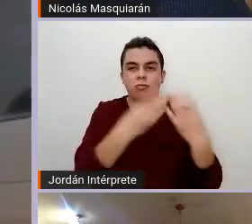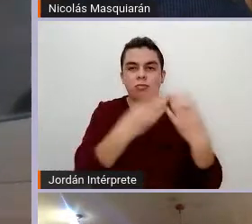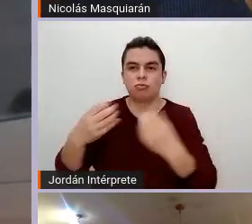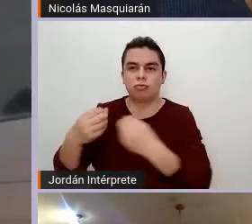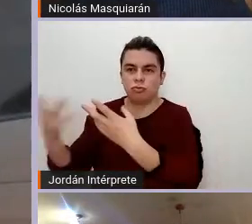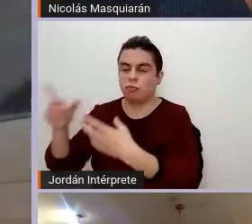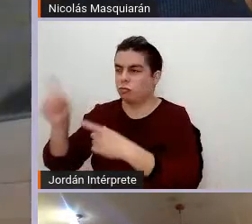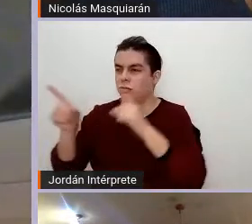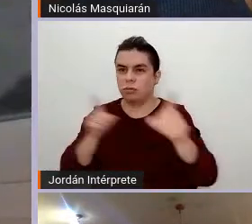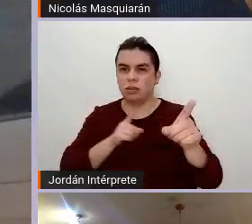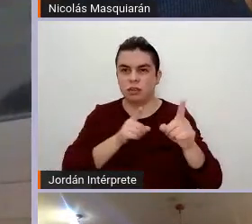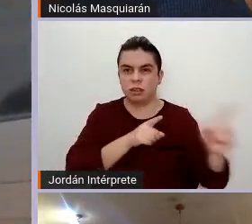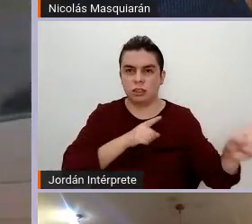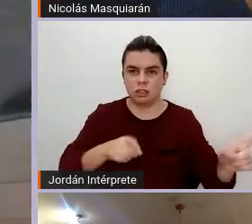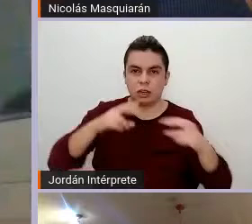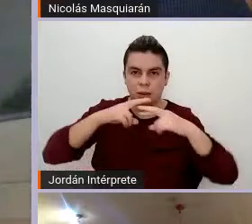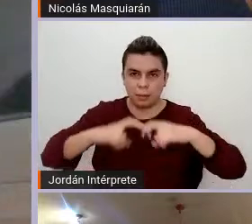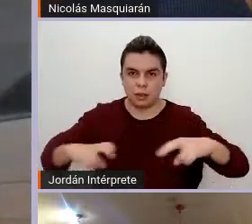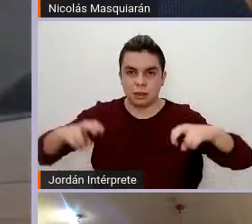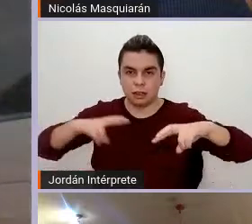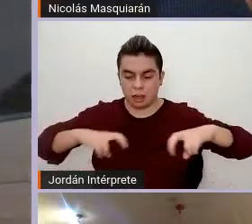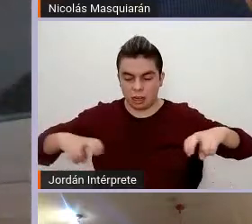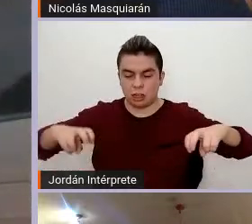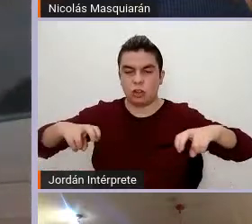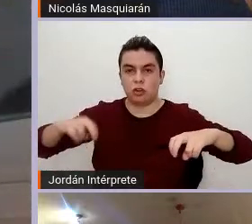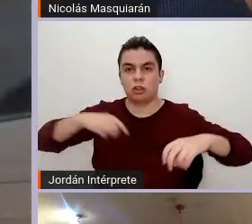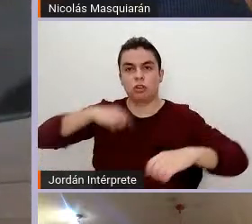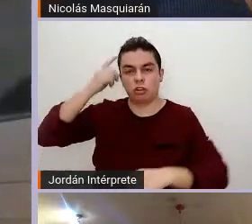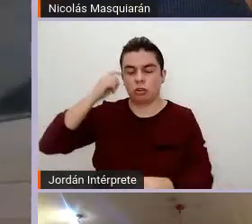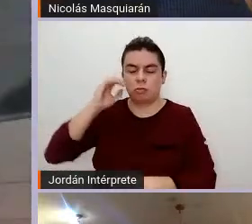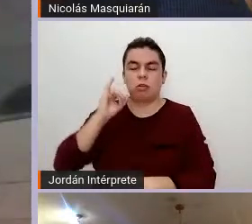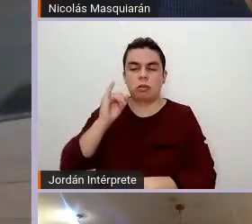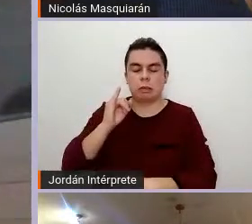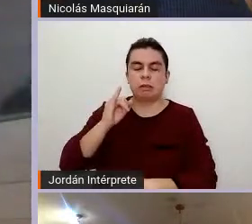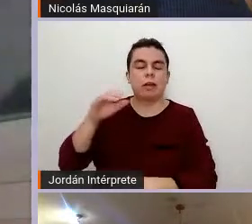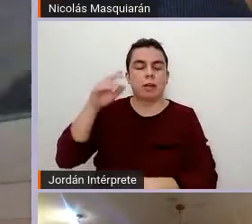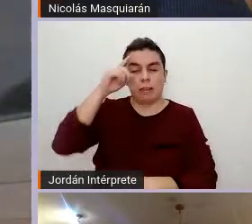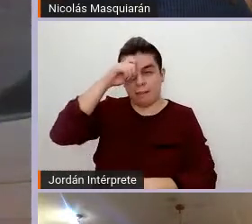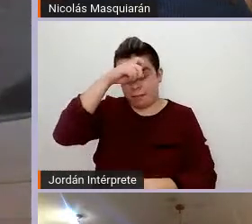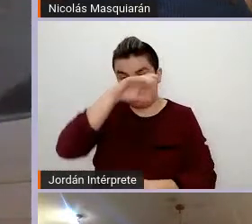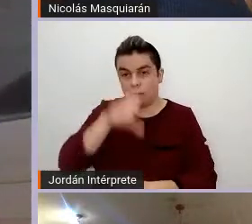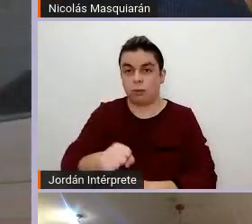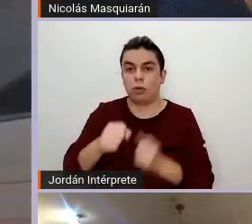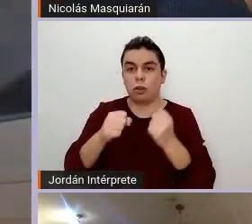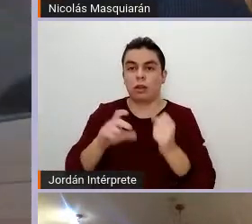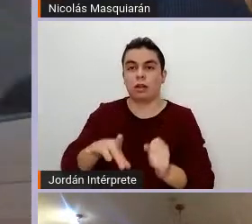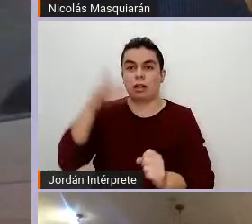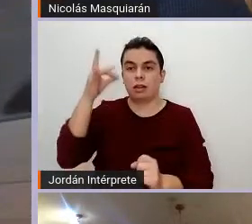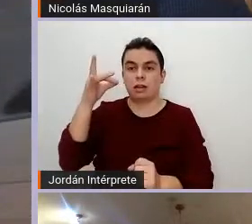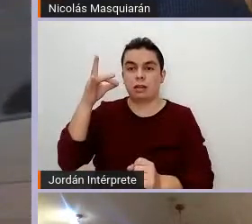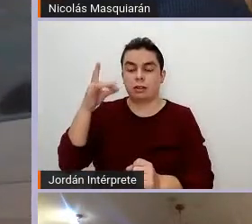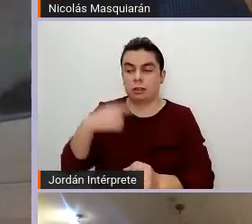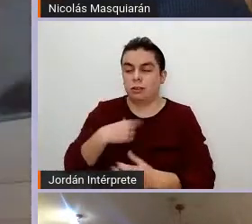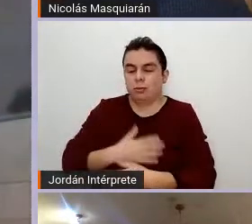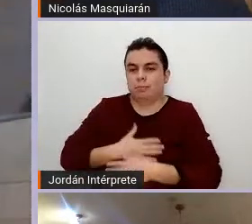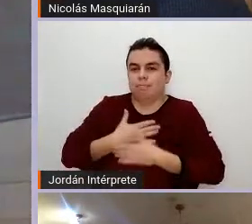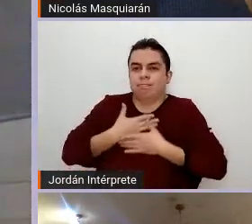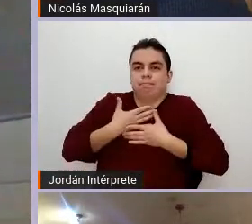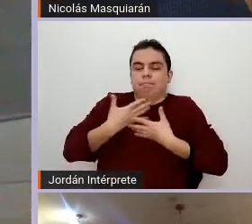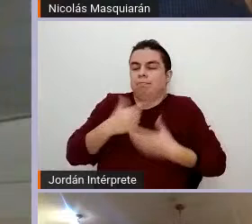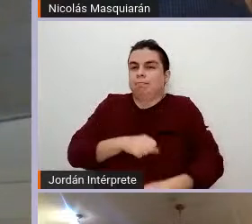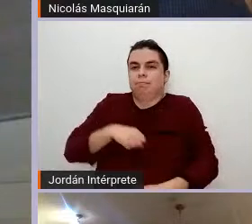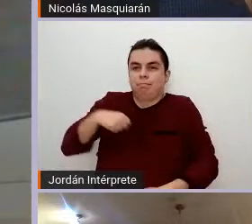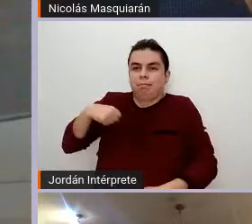me imagino lo difícil que fue, por lo tanto eso para mí tiene mucho más honor. Muchísimas gracias.